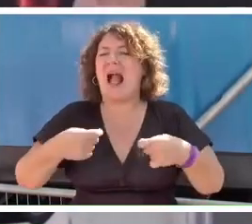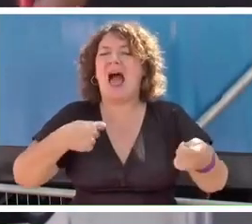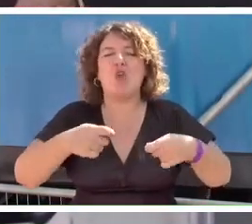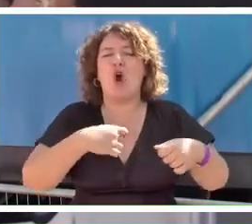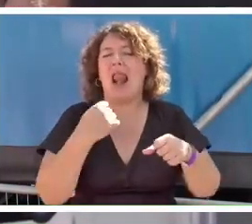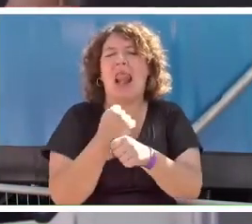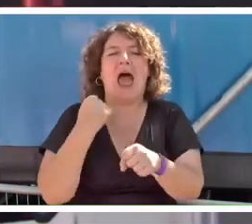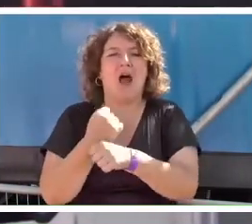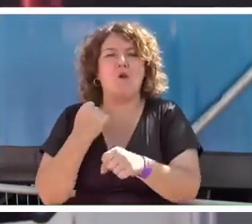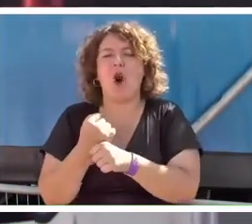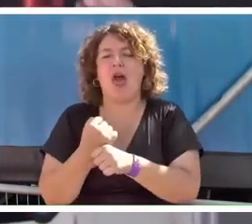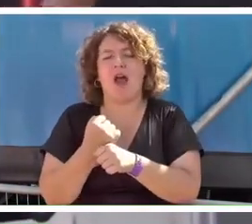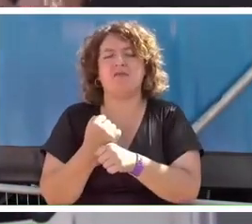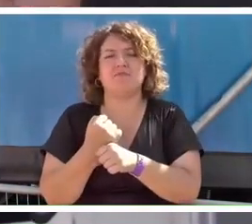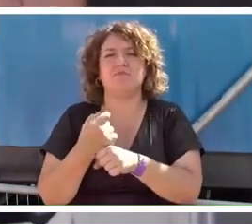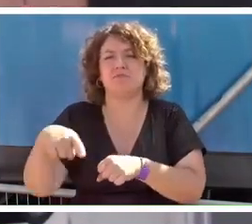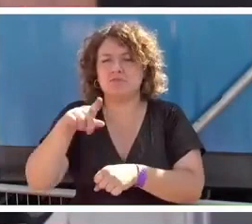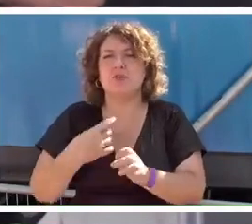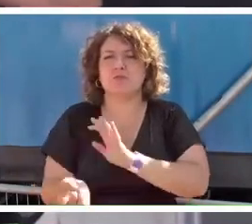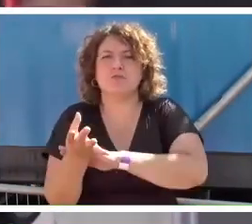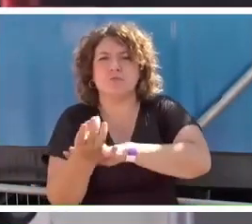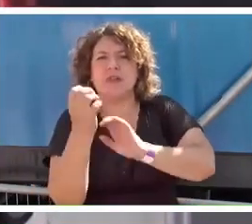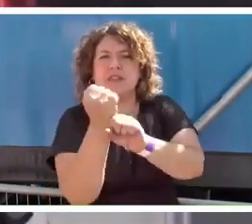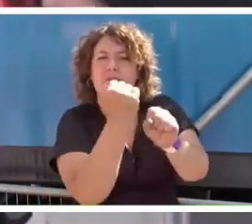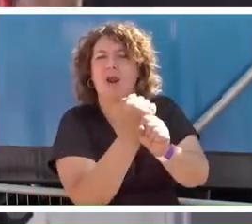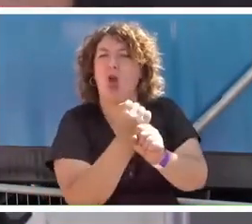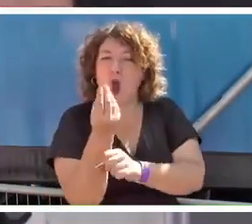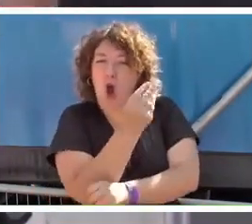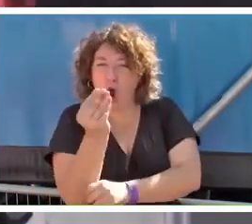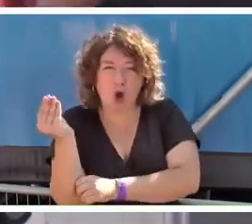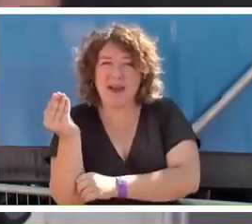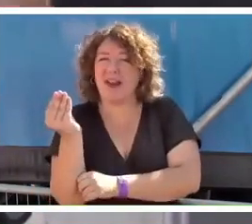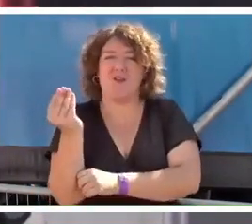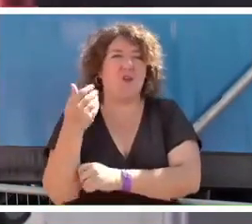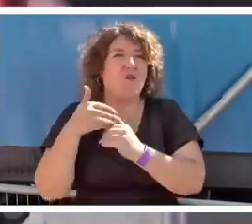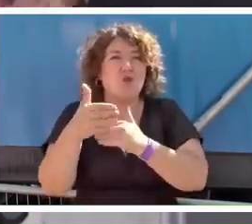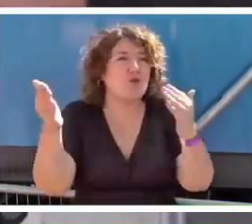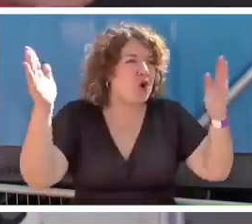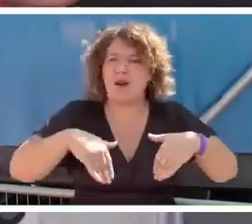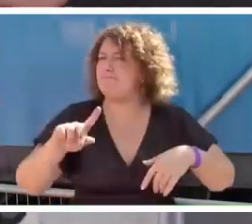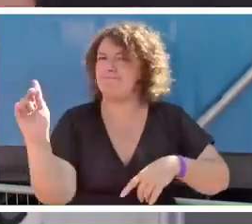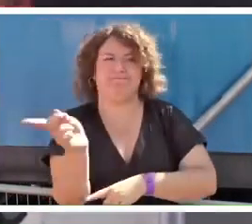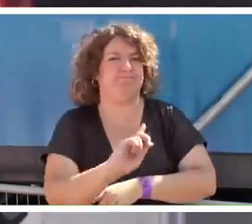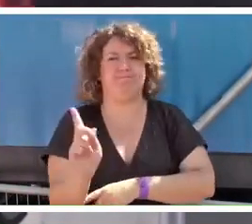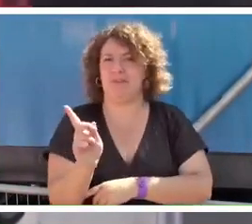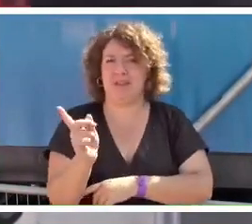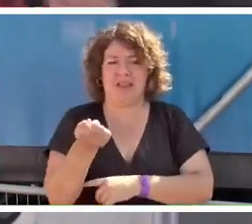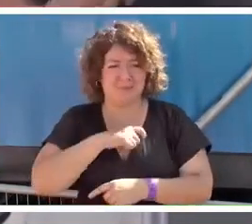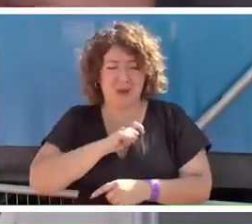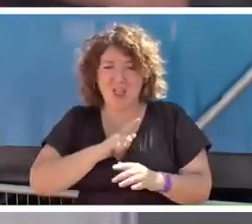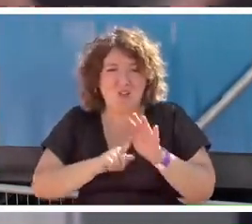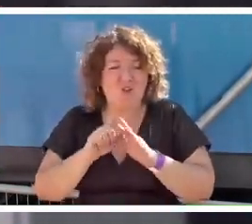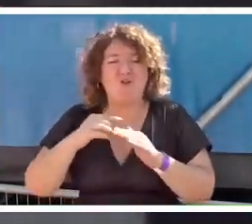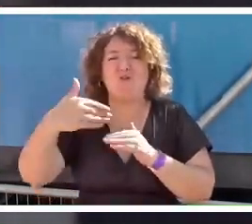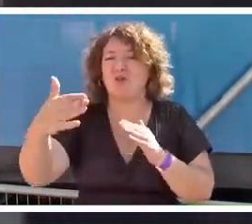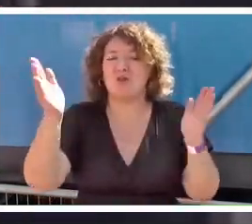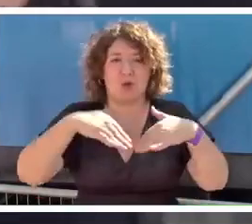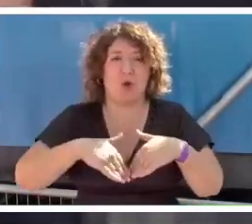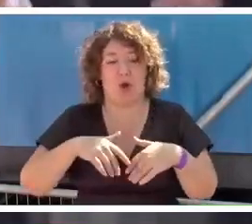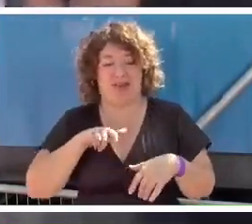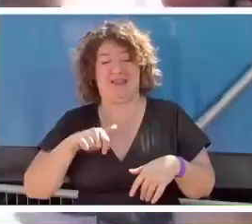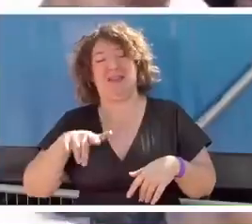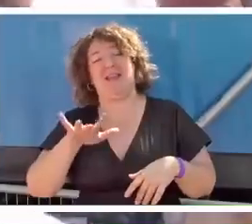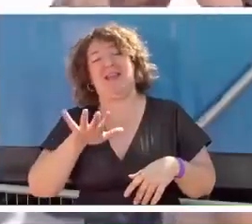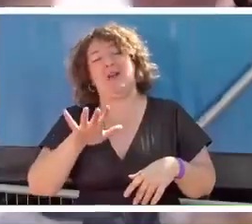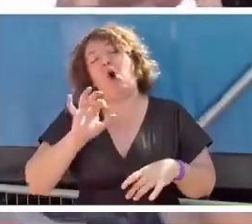laboral que sea fructífero, en el que no tengamos jóvenes que no tienen futuro en nuestro país, o un país en